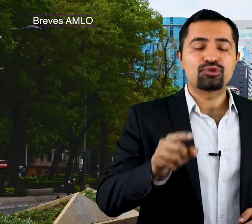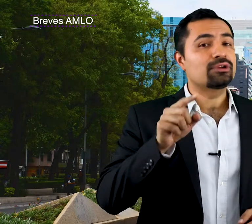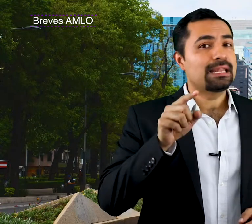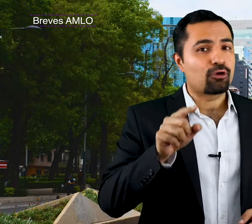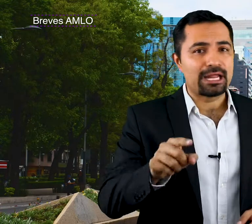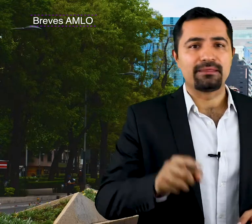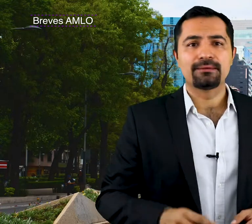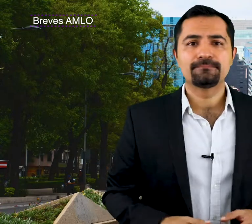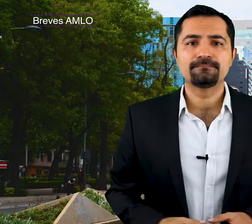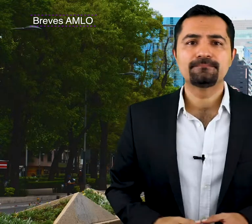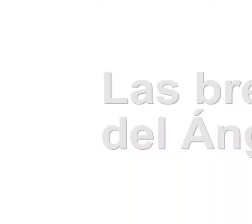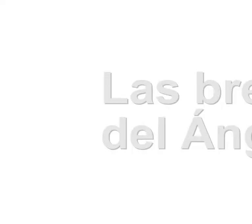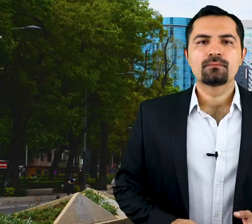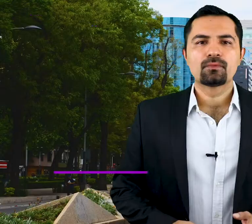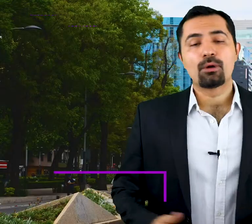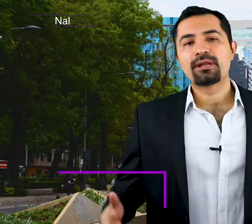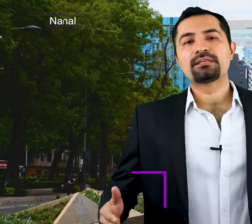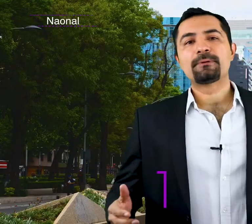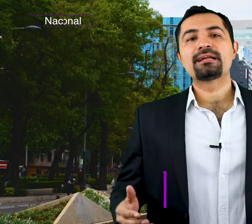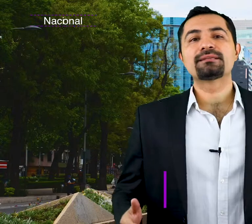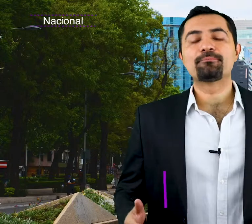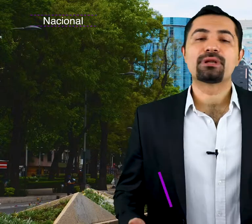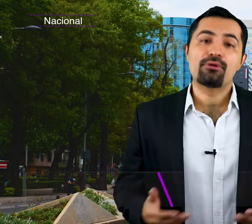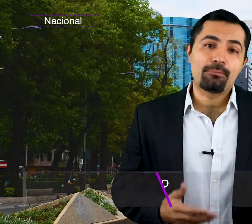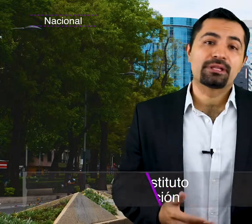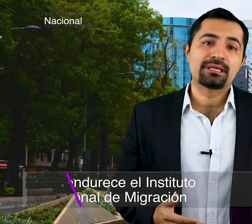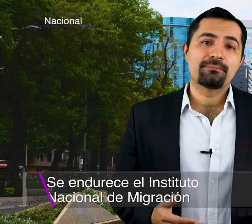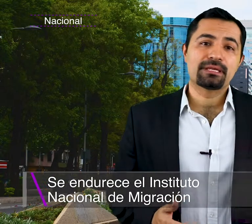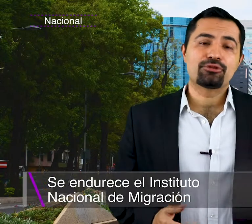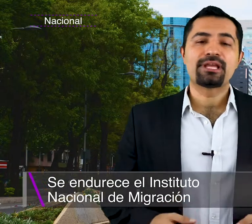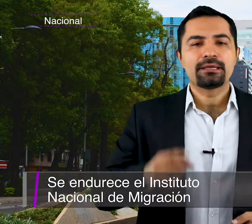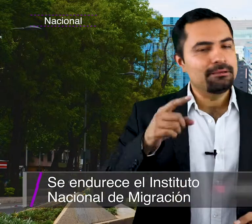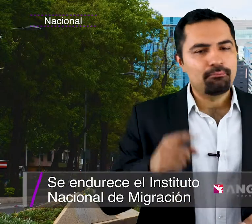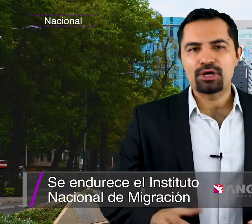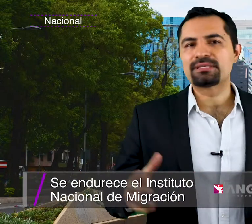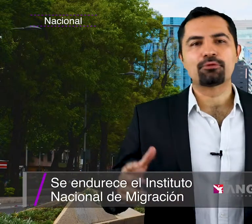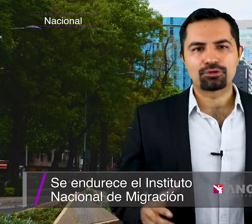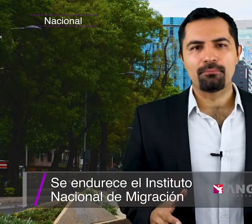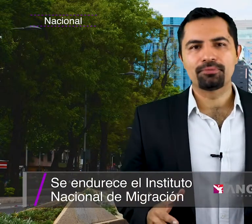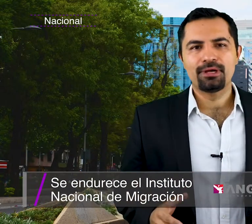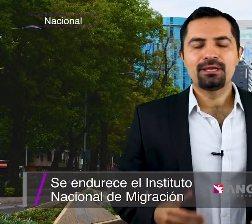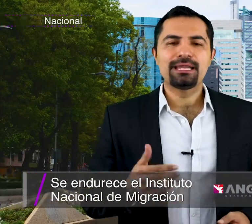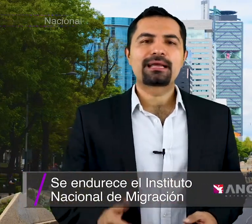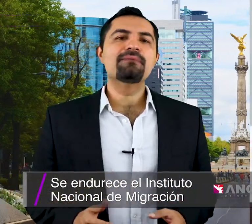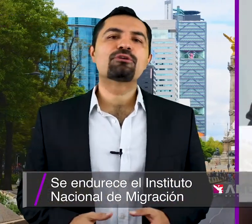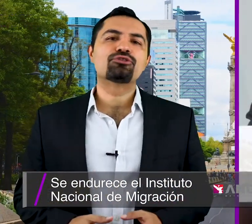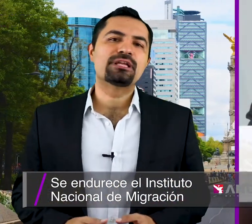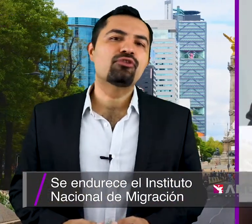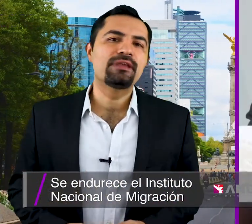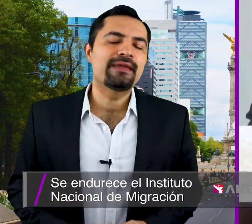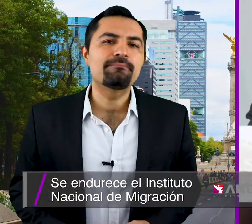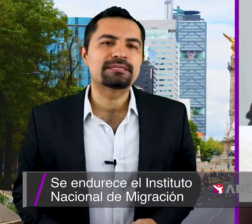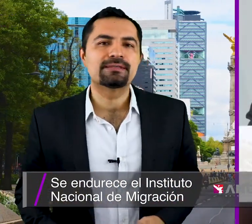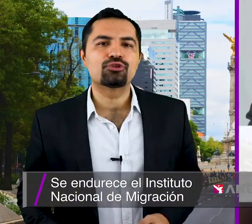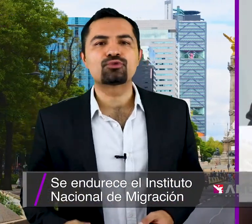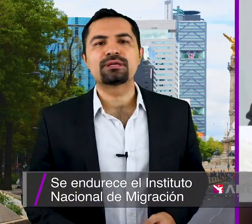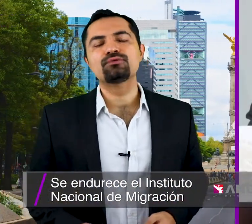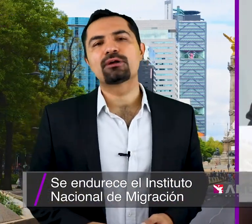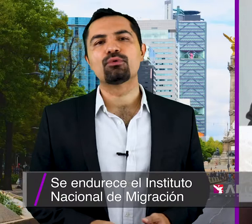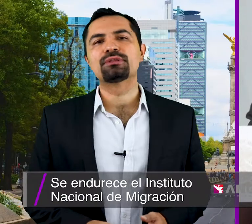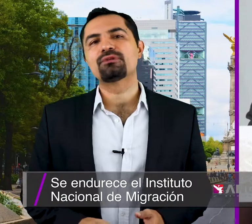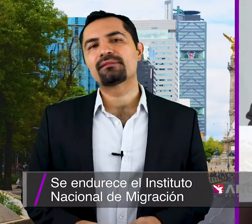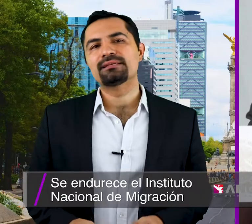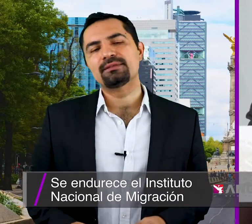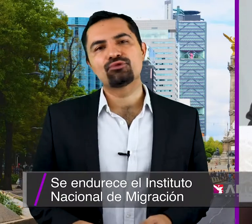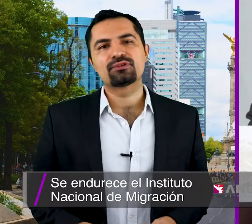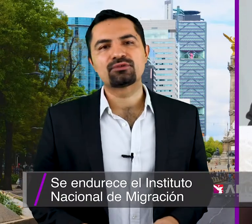la corrupción en la CONADE. ¿Cómo era de esperarse por la nueva política migratoria impuesta por Trump? El académico Tonatiuh Guillén presentó su